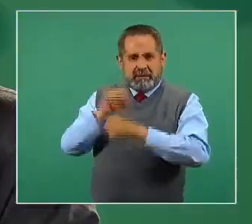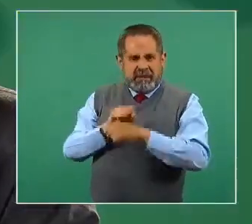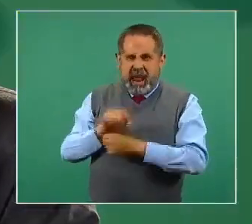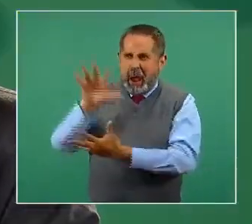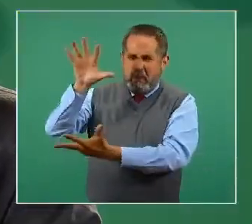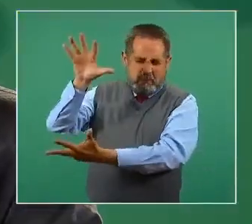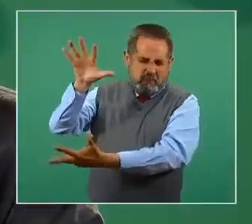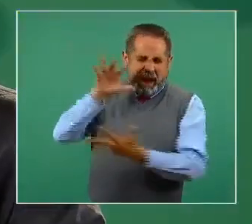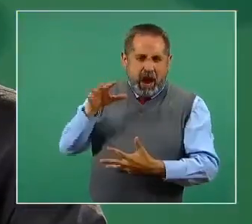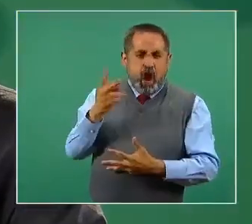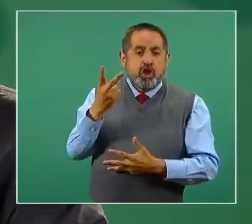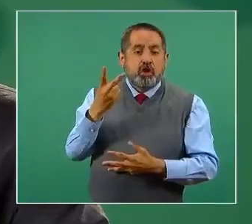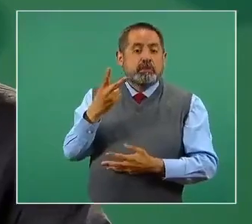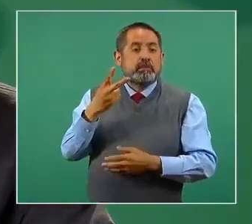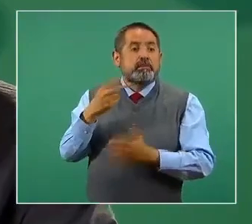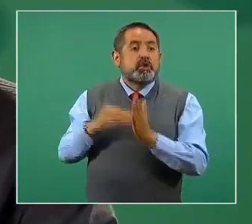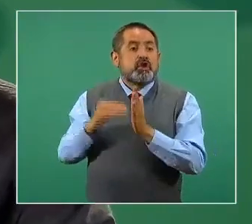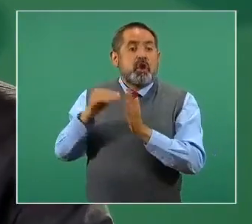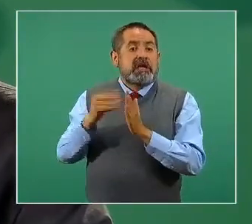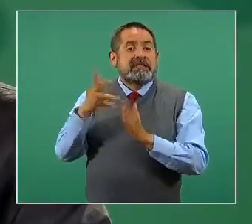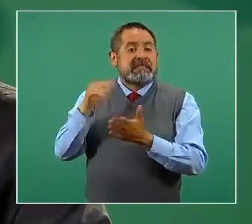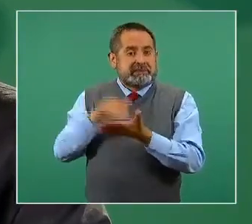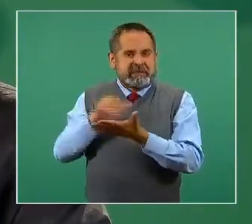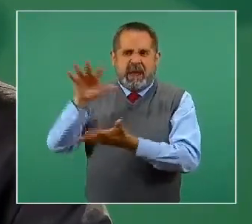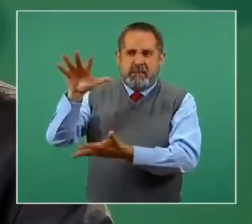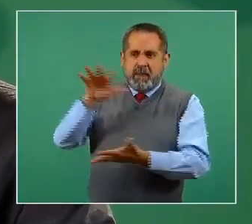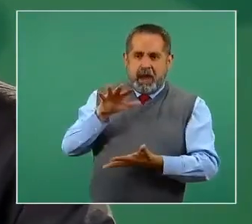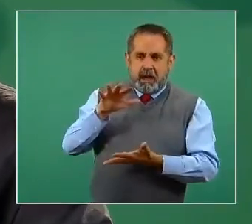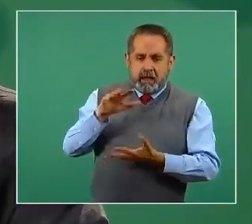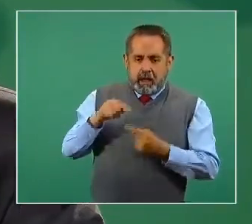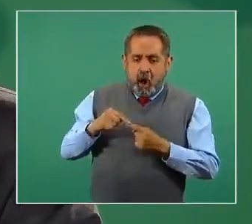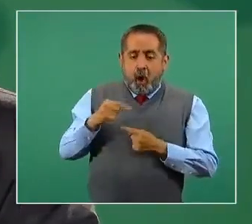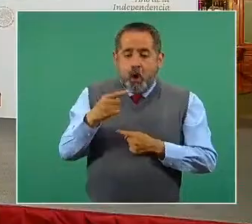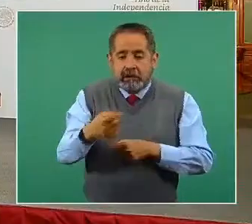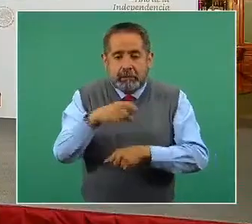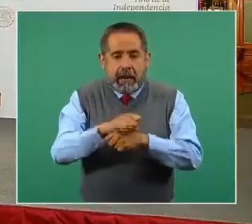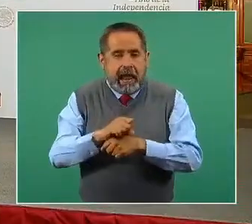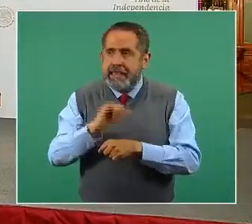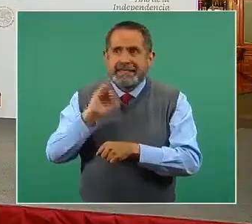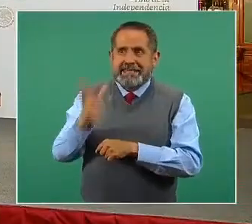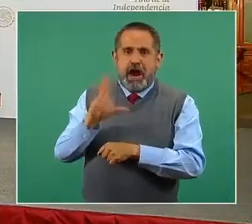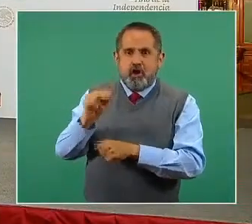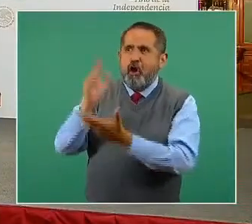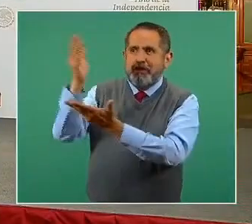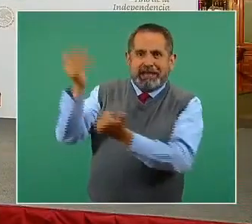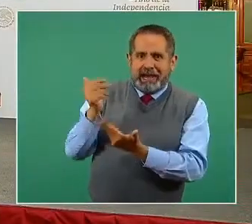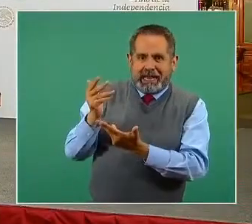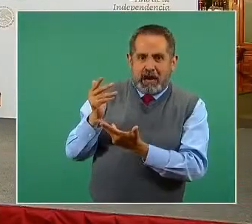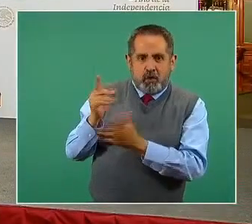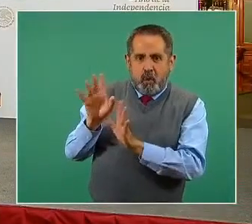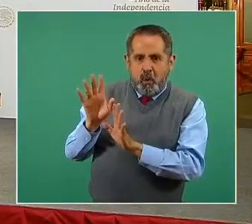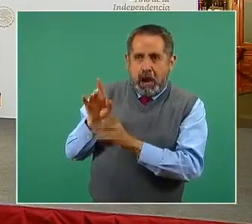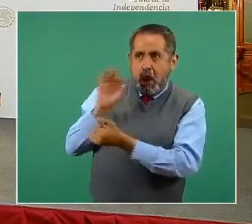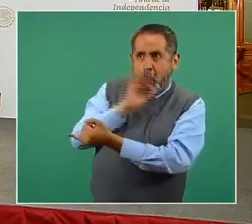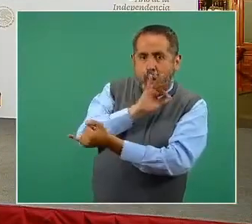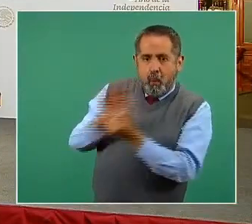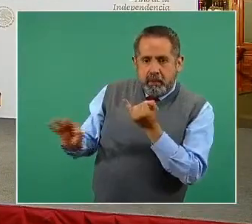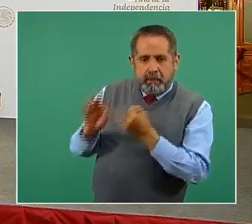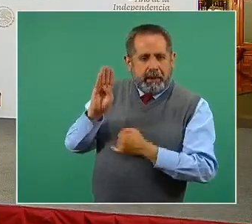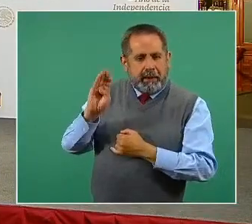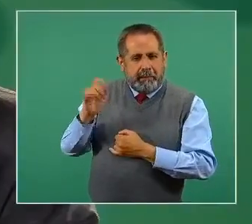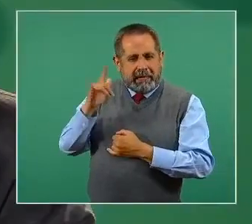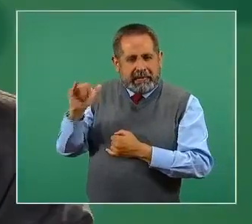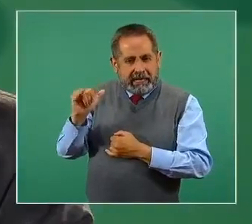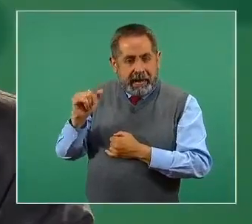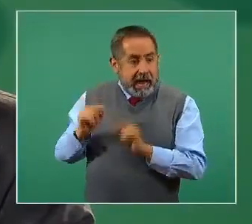2.010.000 dosis, porque nos anticiparon un pedido. La mitad de ese pedido fue lo que salió de Bélgica y la otra mitad